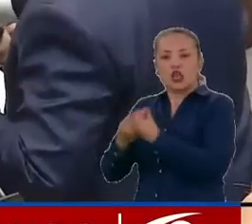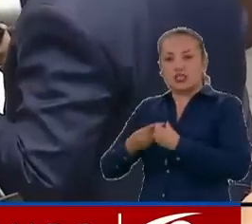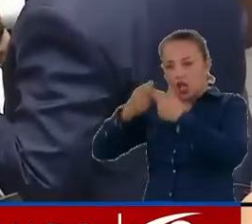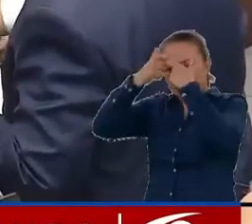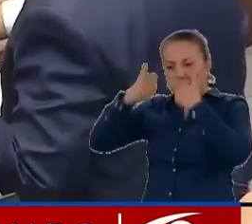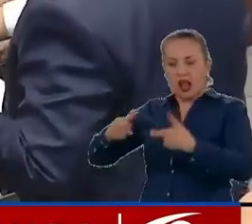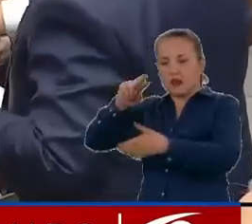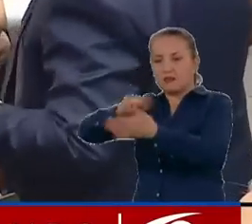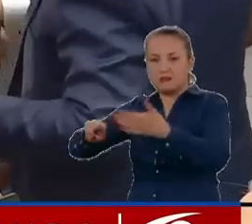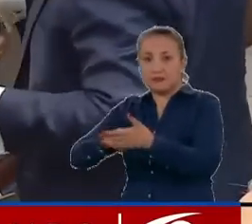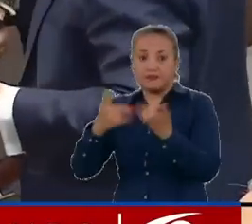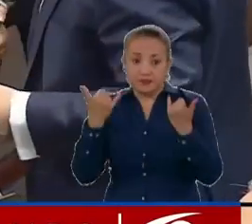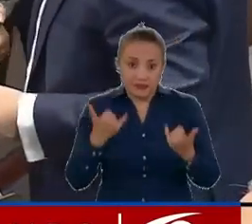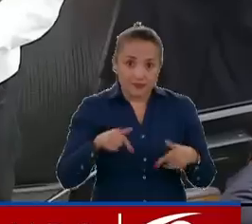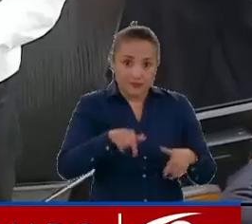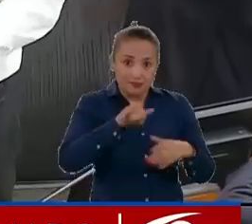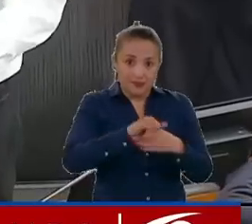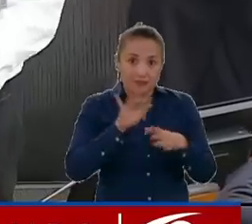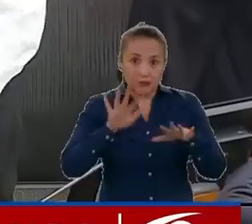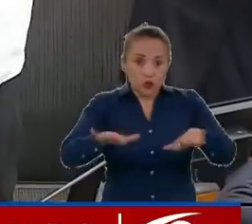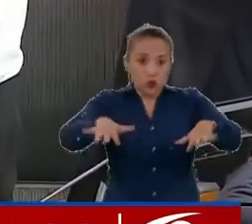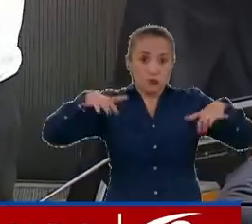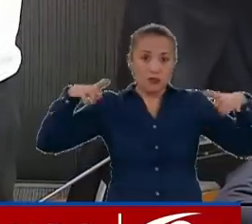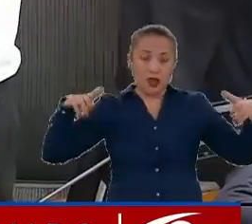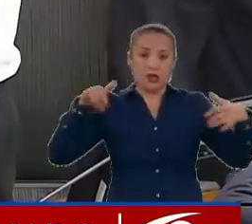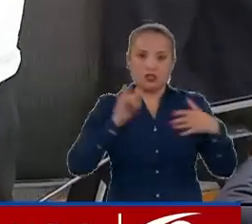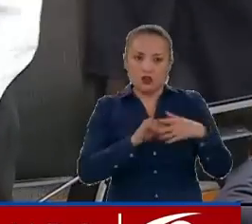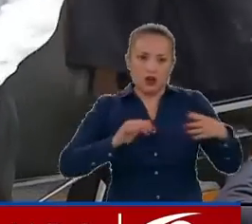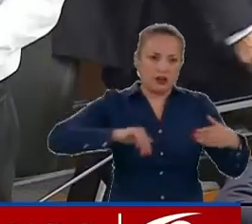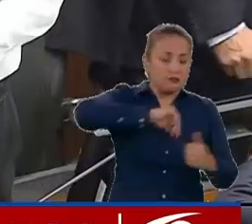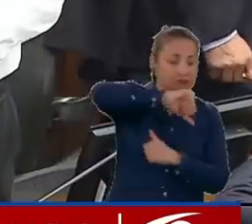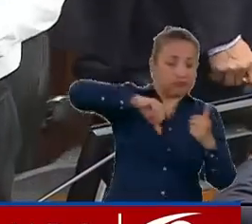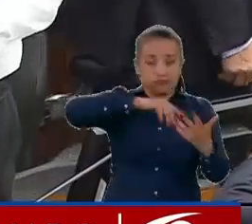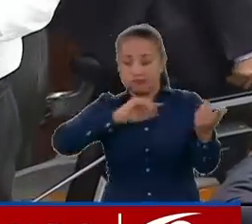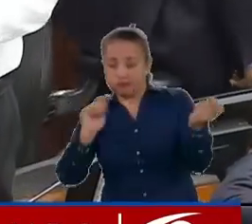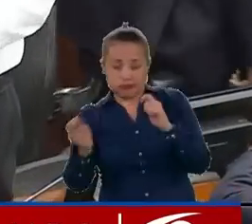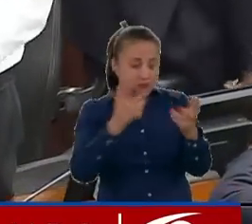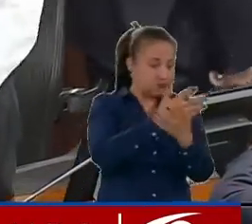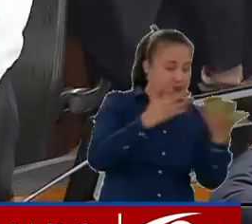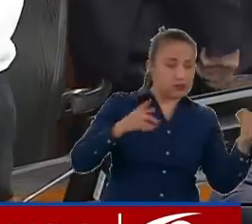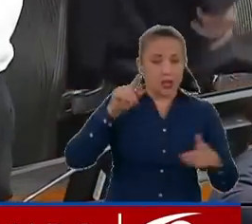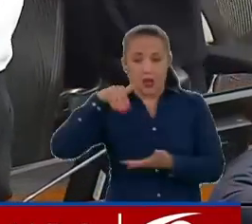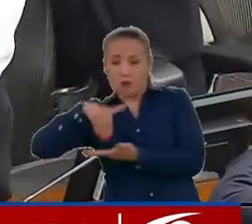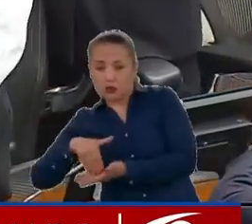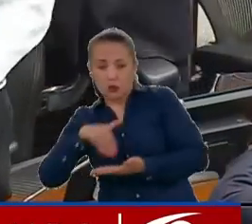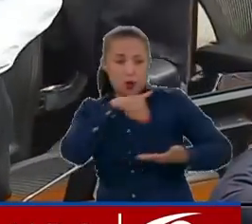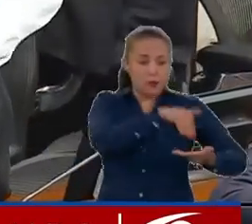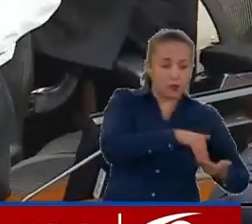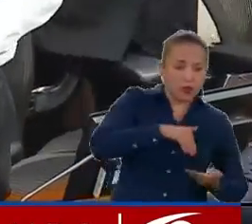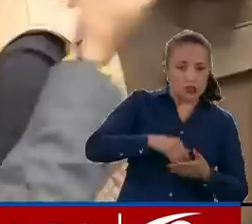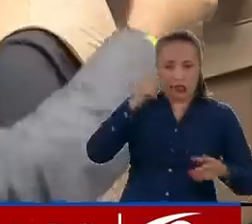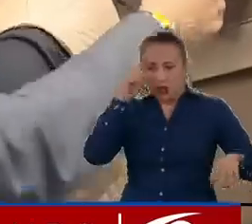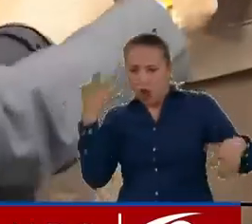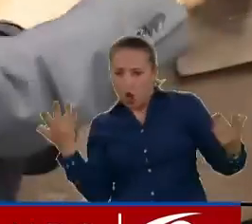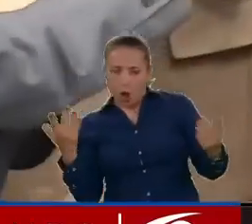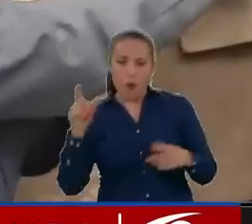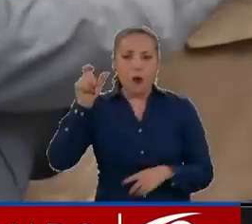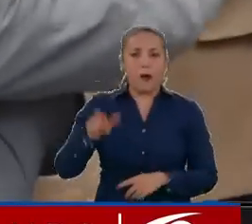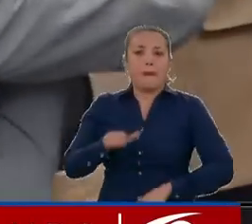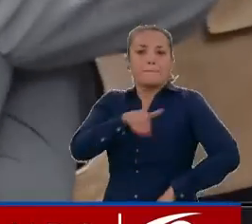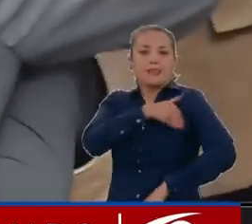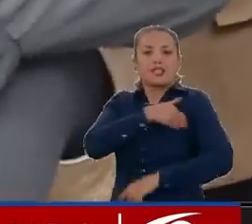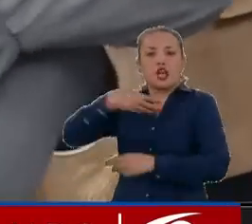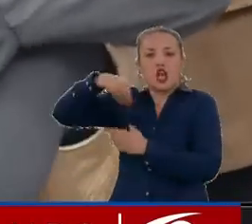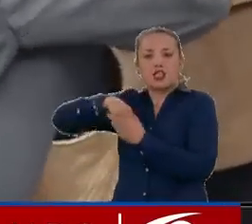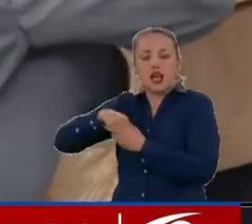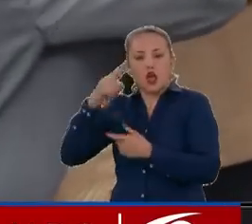una plenaria cargada de dinamismo político, de cambio de postura de varios congresistas, de maniobras del ministro de Interior Luis Fernando Velasco